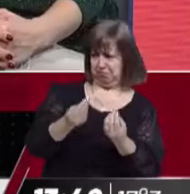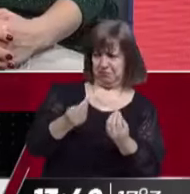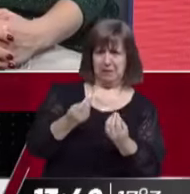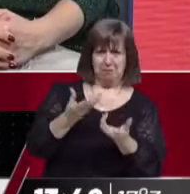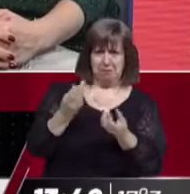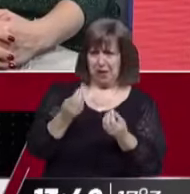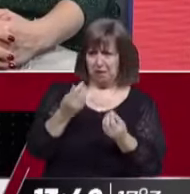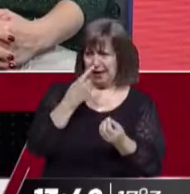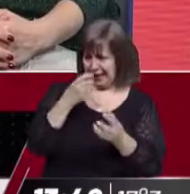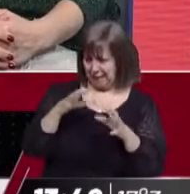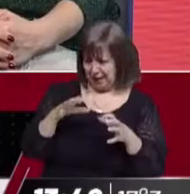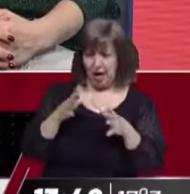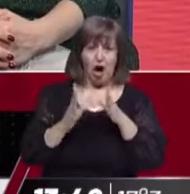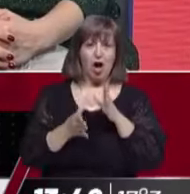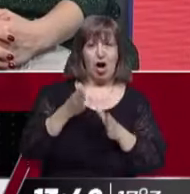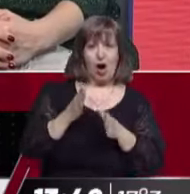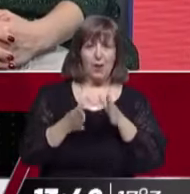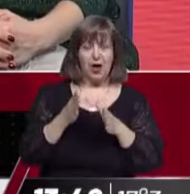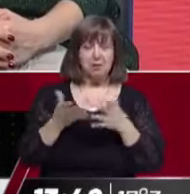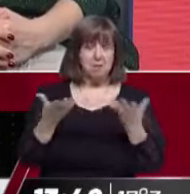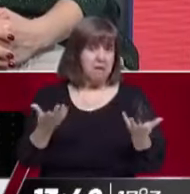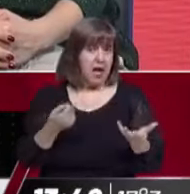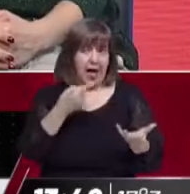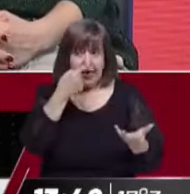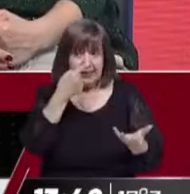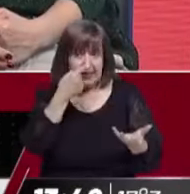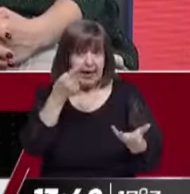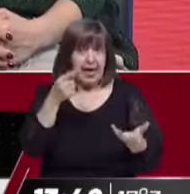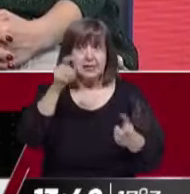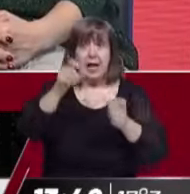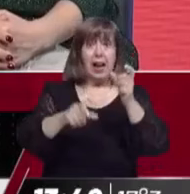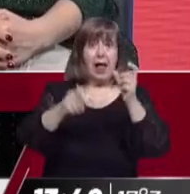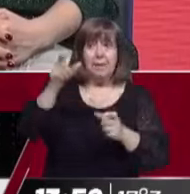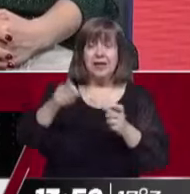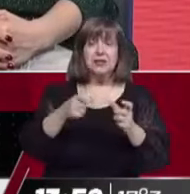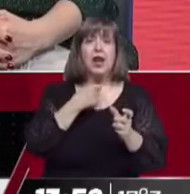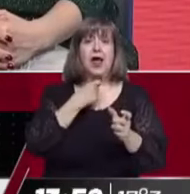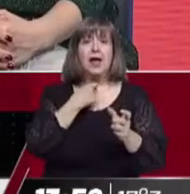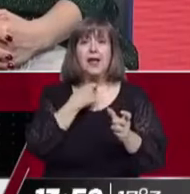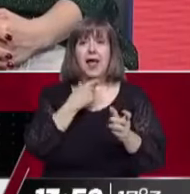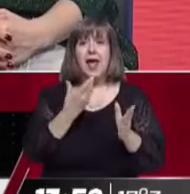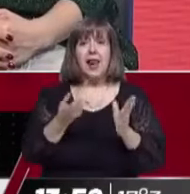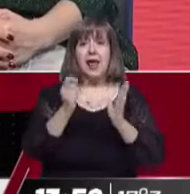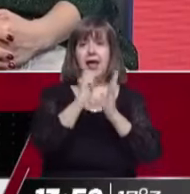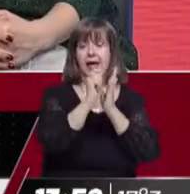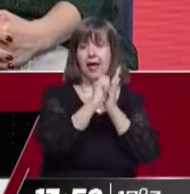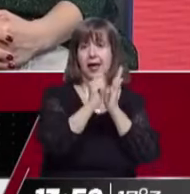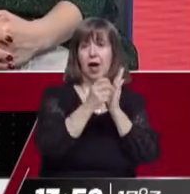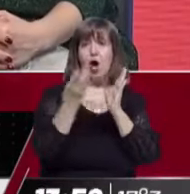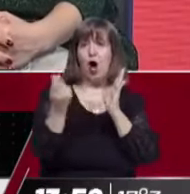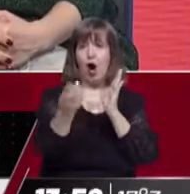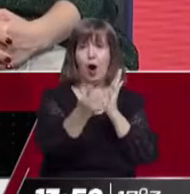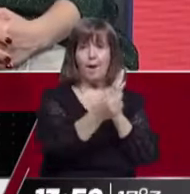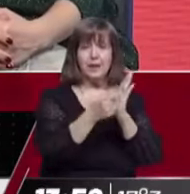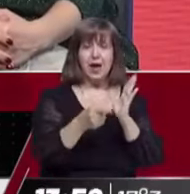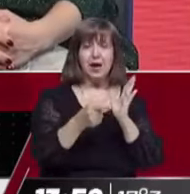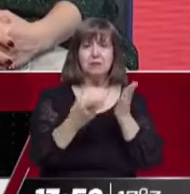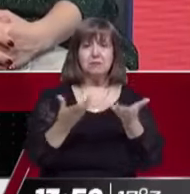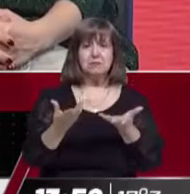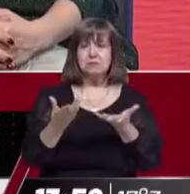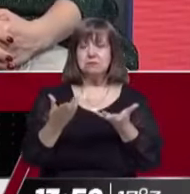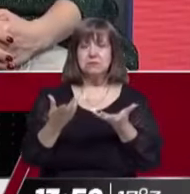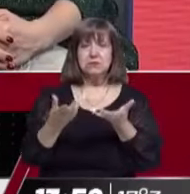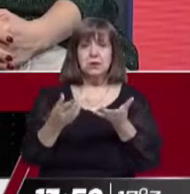lance llamas? Bueno, no sé, pero hay mucho interés, hay mucha gente anotada en la lista de preventas para este perro que cuesta lo